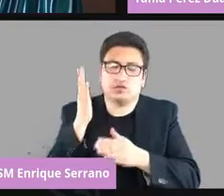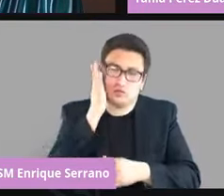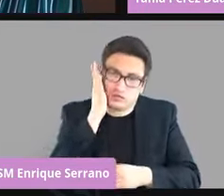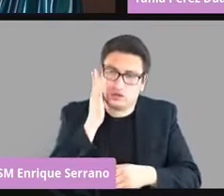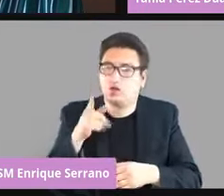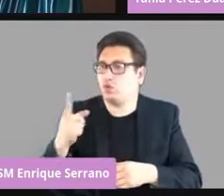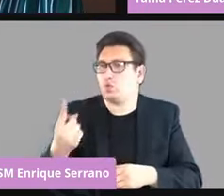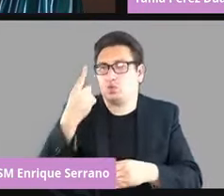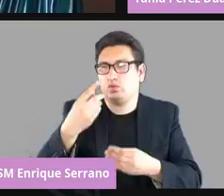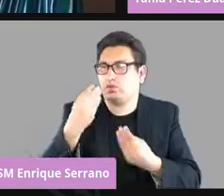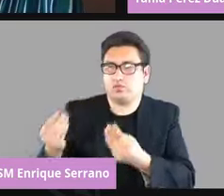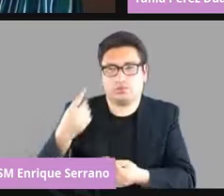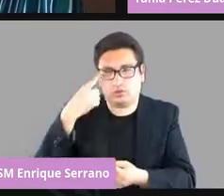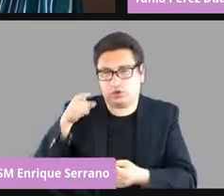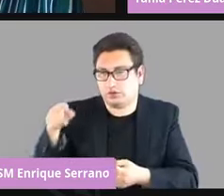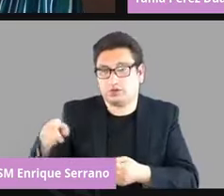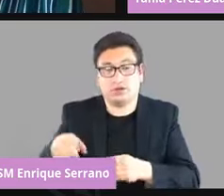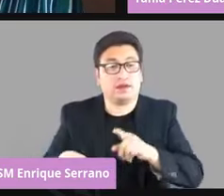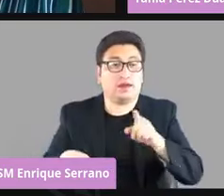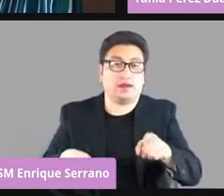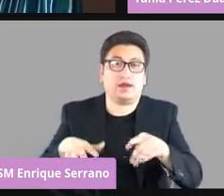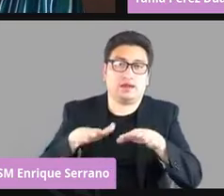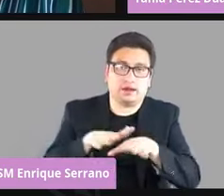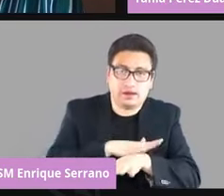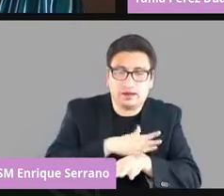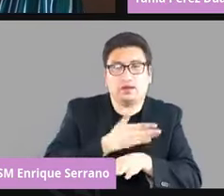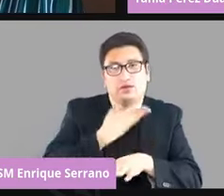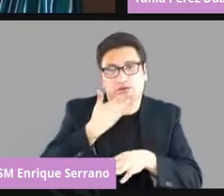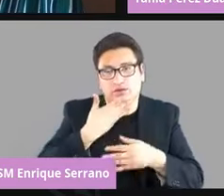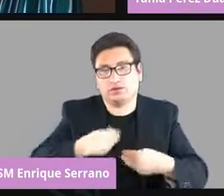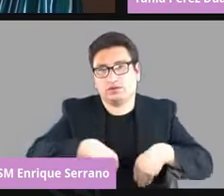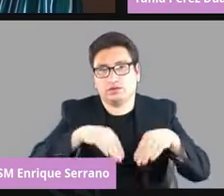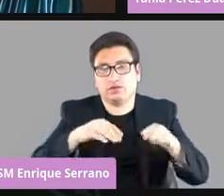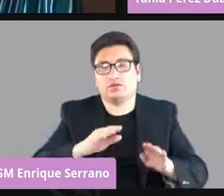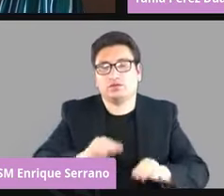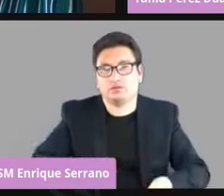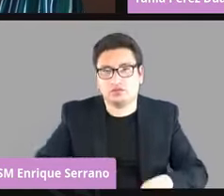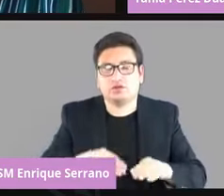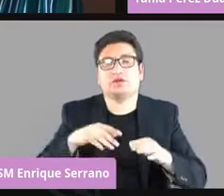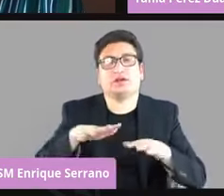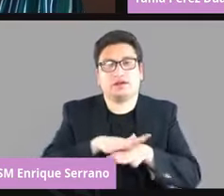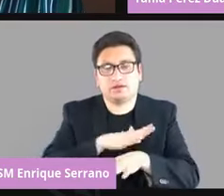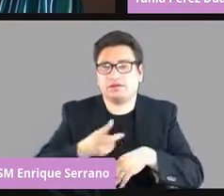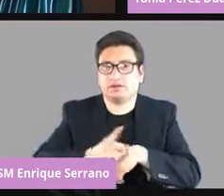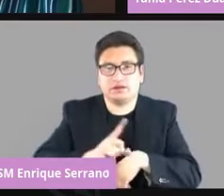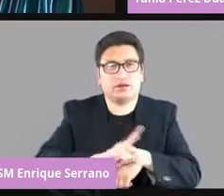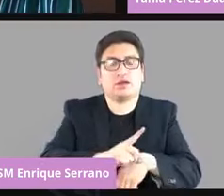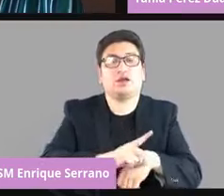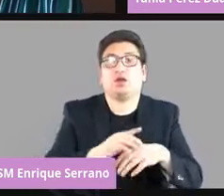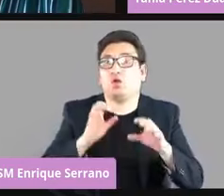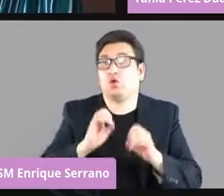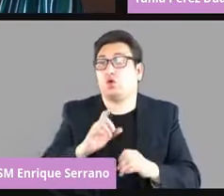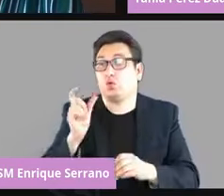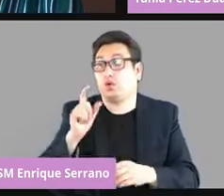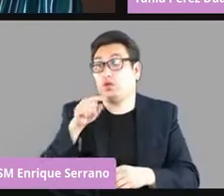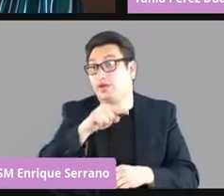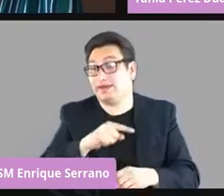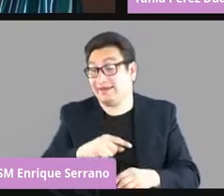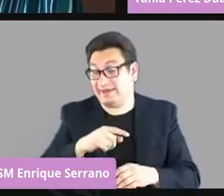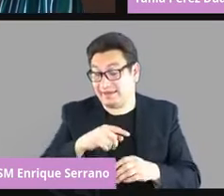ti. O a ella hay que cambiarle las sábanas todos los días. O cuando esté ella, no hay que decir